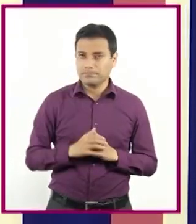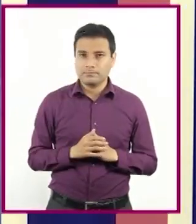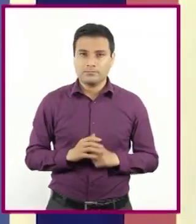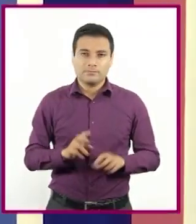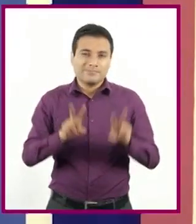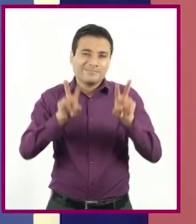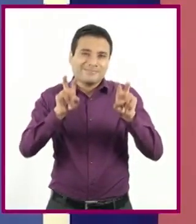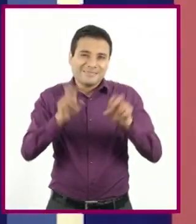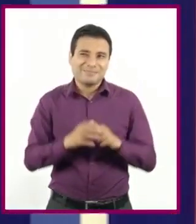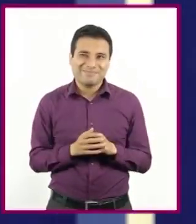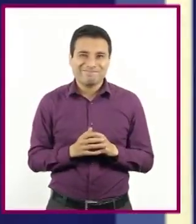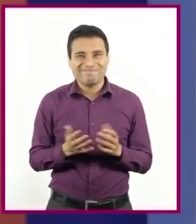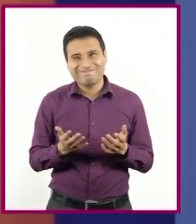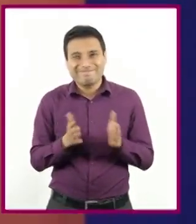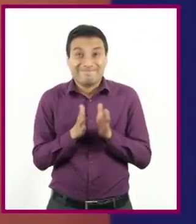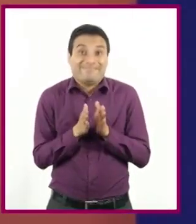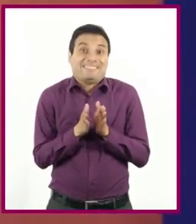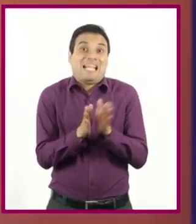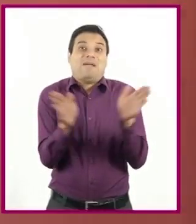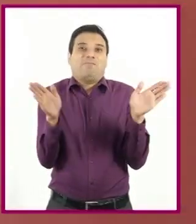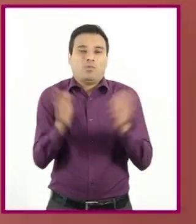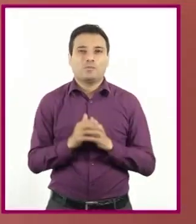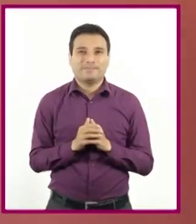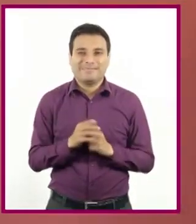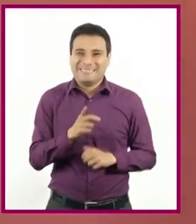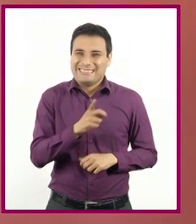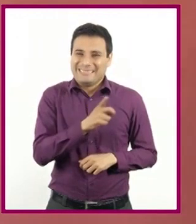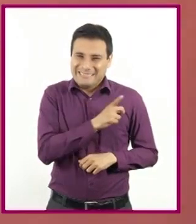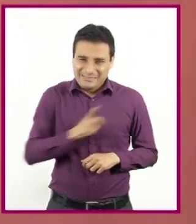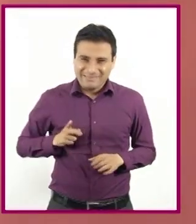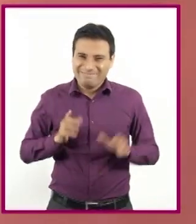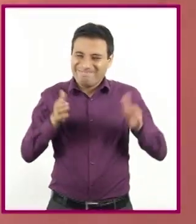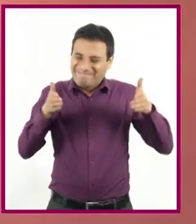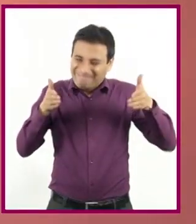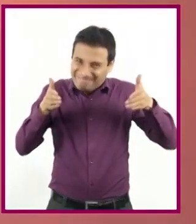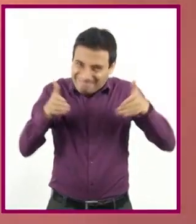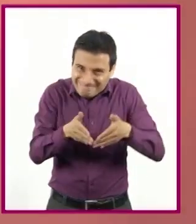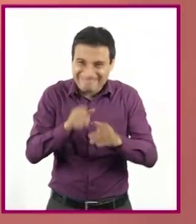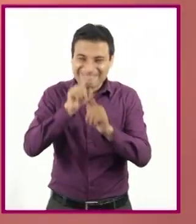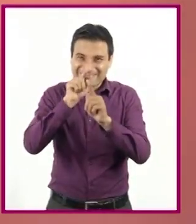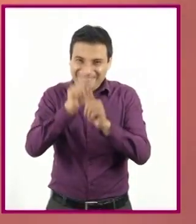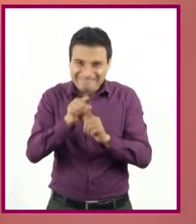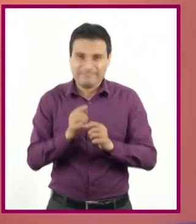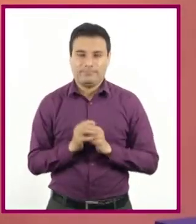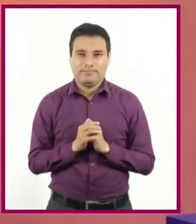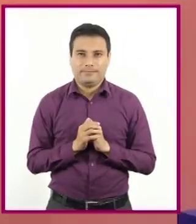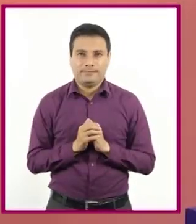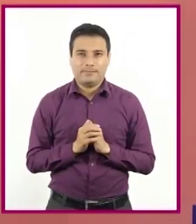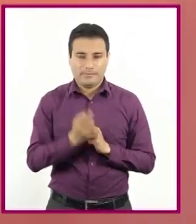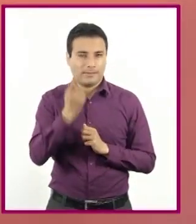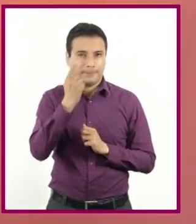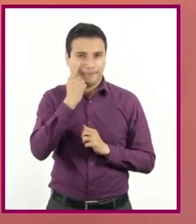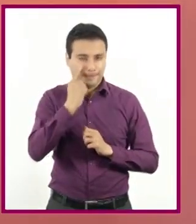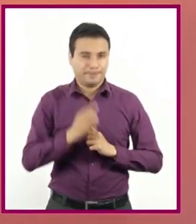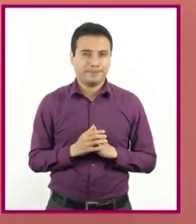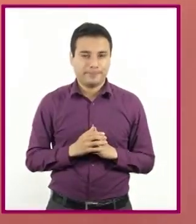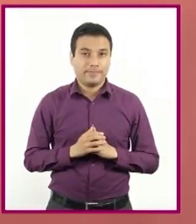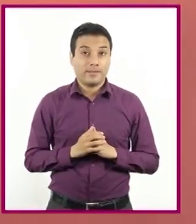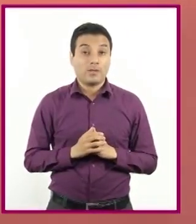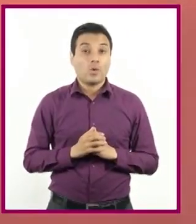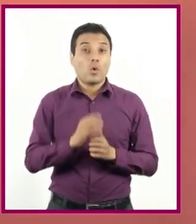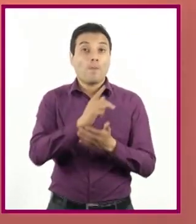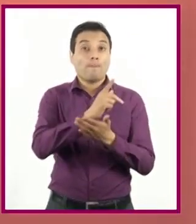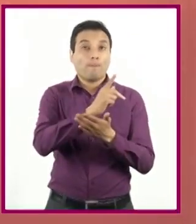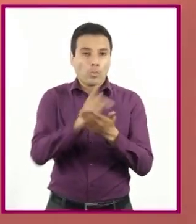un tema demasiado amplio. Por eso, para delimitar más el contenido del programa, debes separar el programa